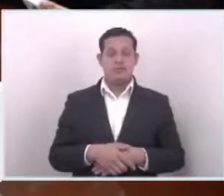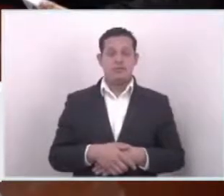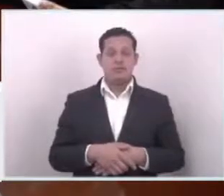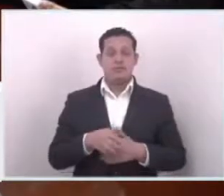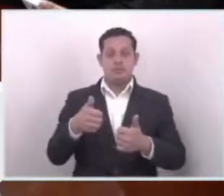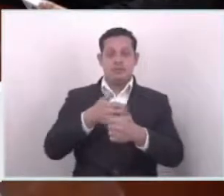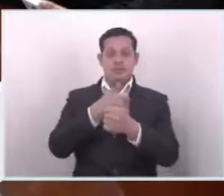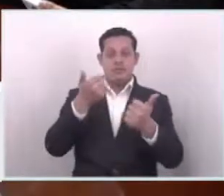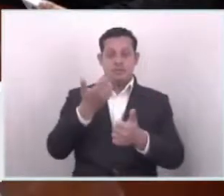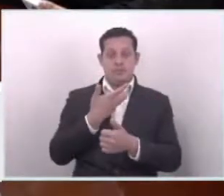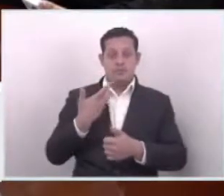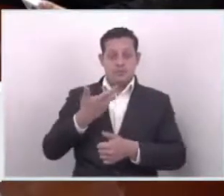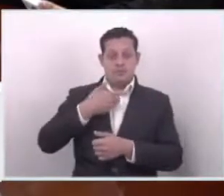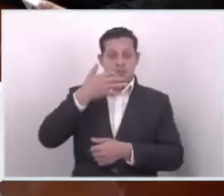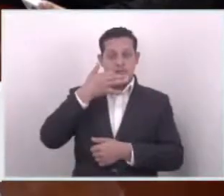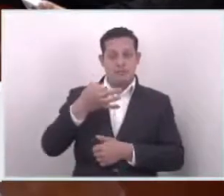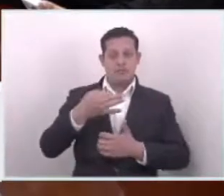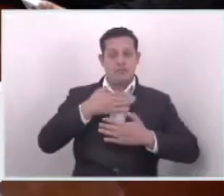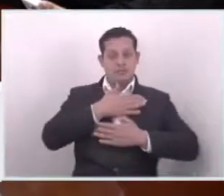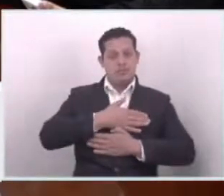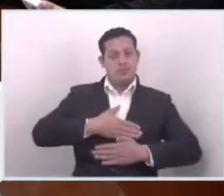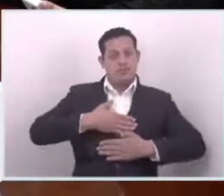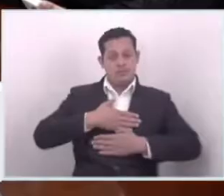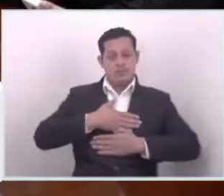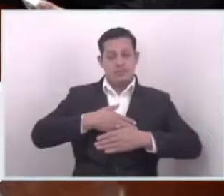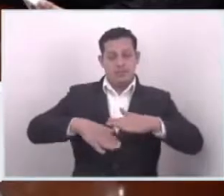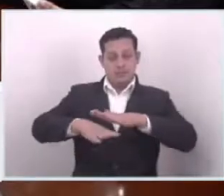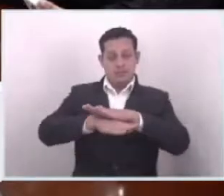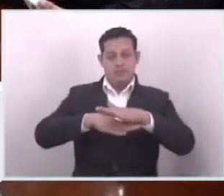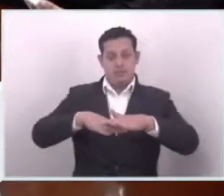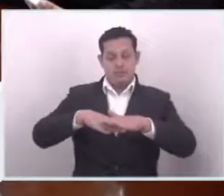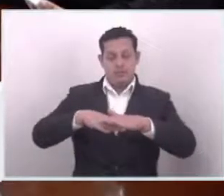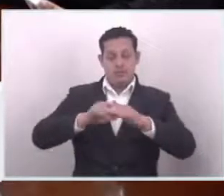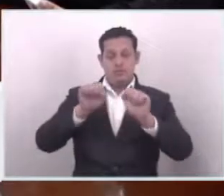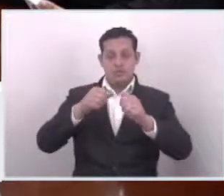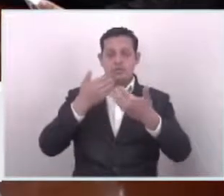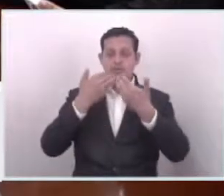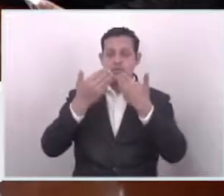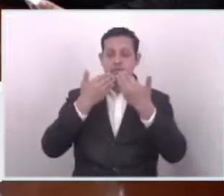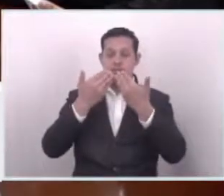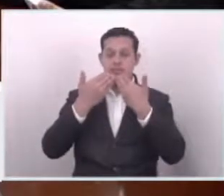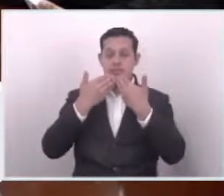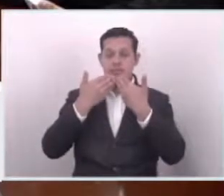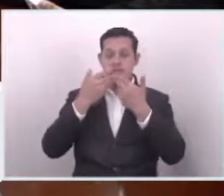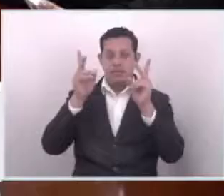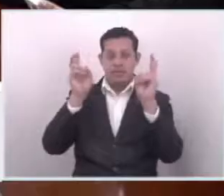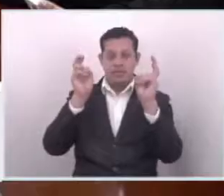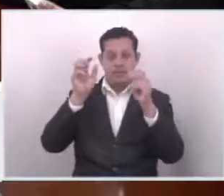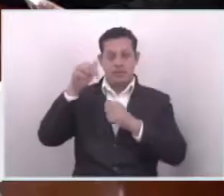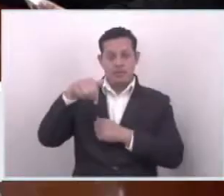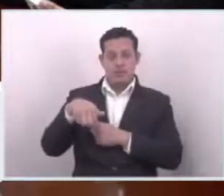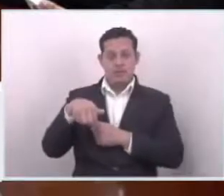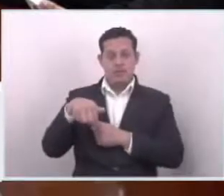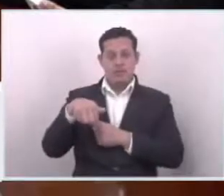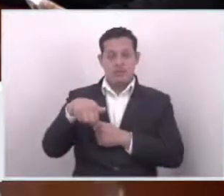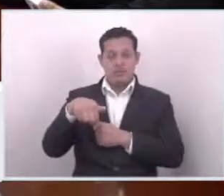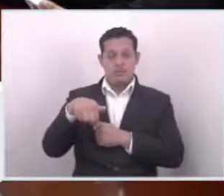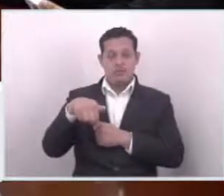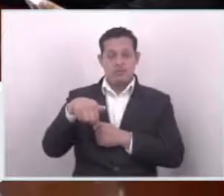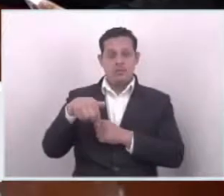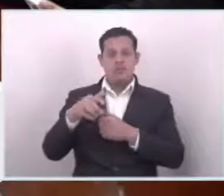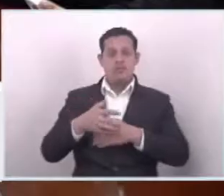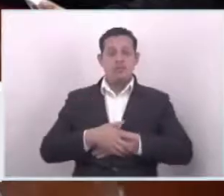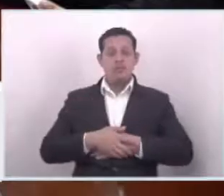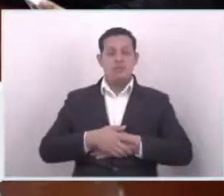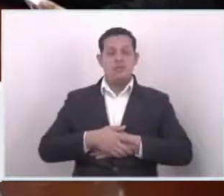Bueno, buenos días a todos. De verdad, un placer por el espacio también para poder explicar el tema de hoy, que es con el tema de los